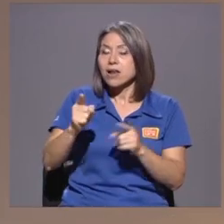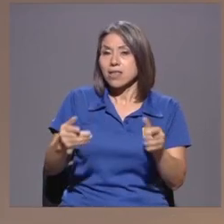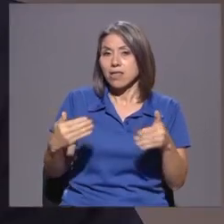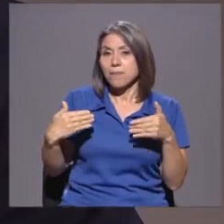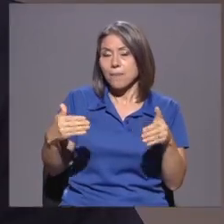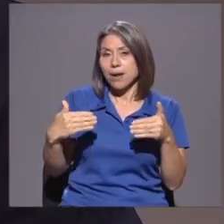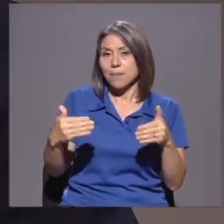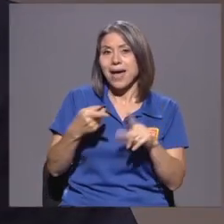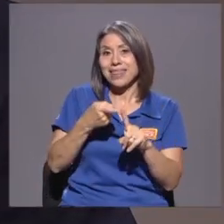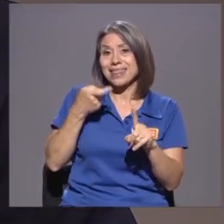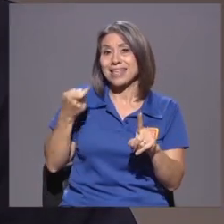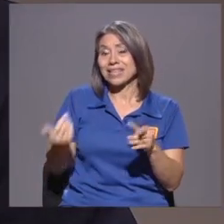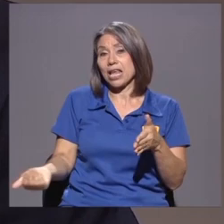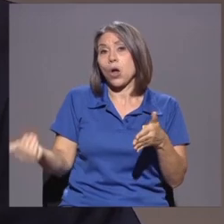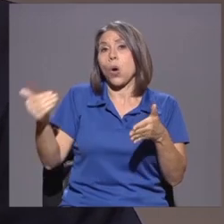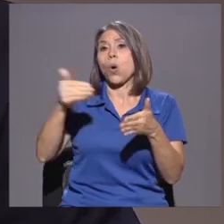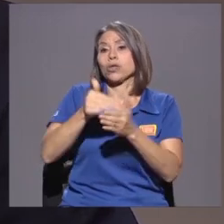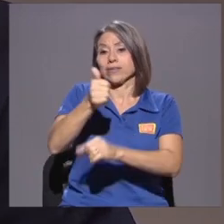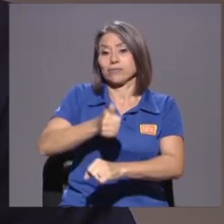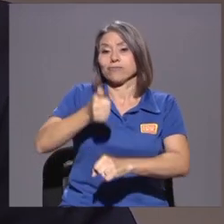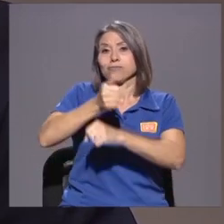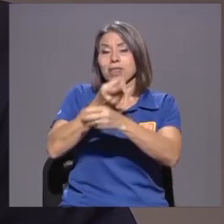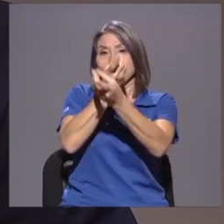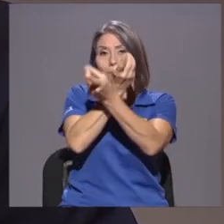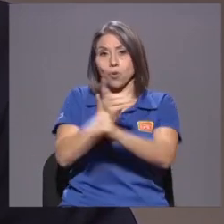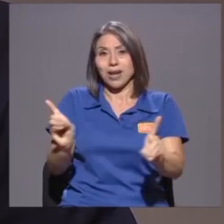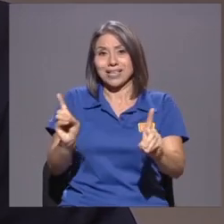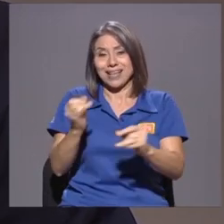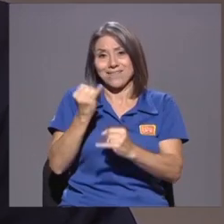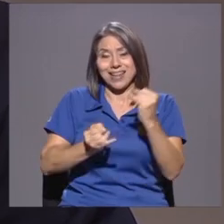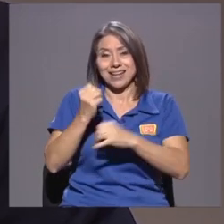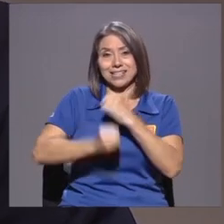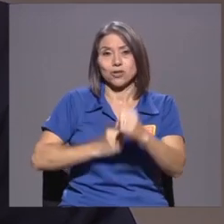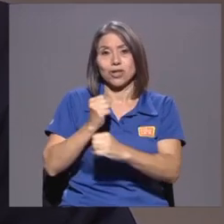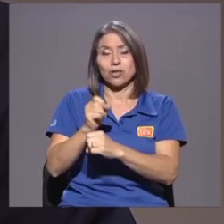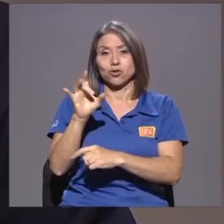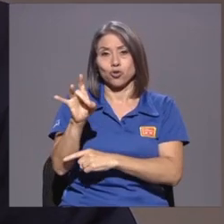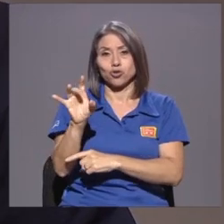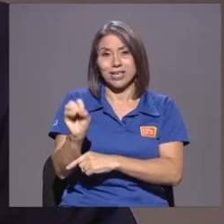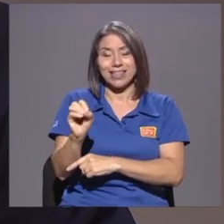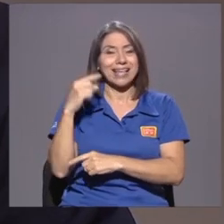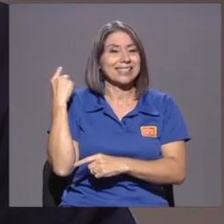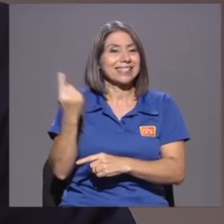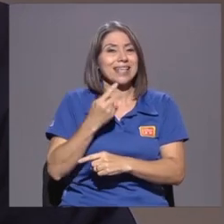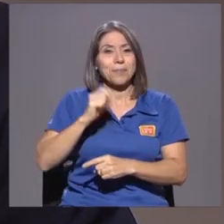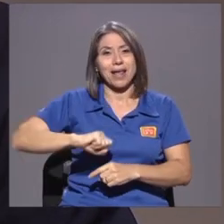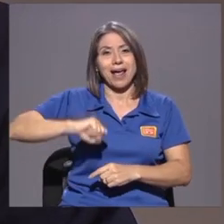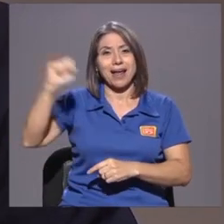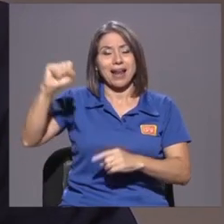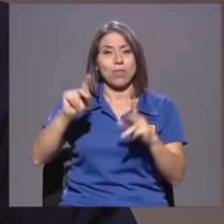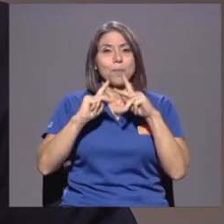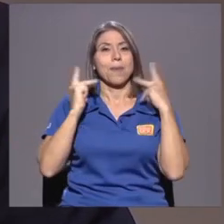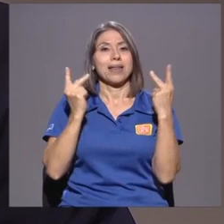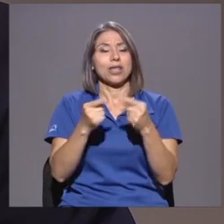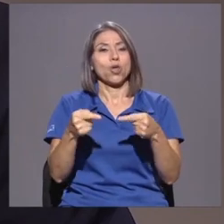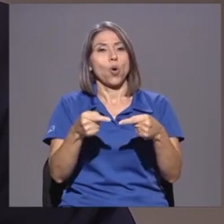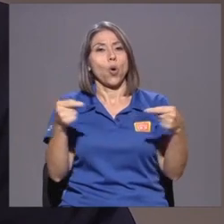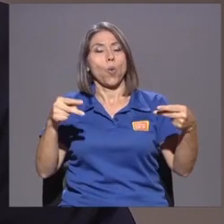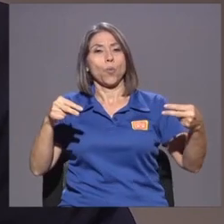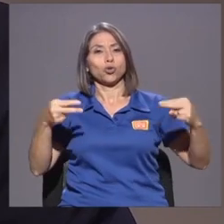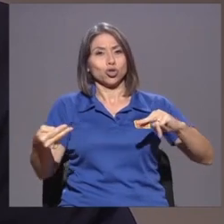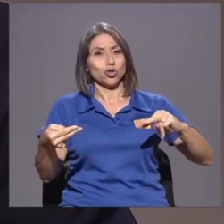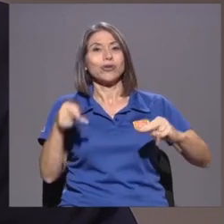que regresó la democracia a finales de los años ochenta siempre ha ganado la oposición esa es la tradición